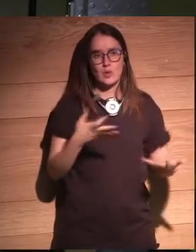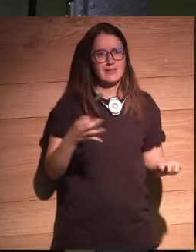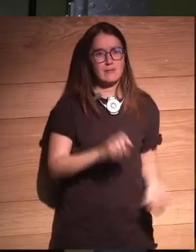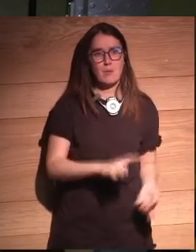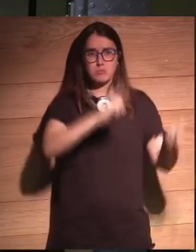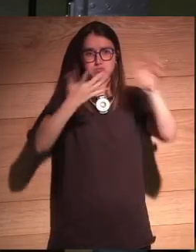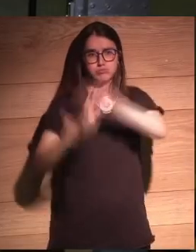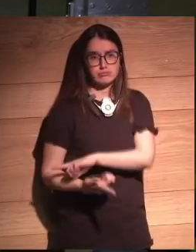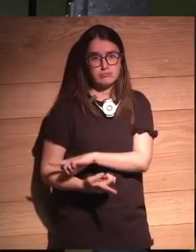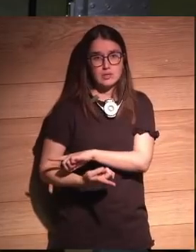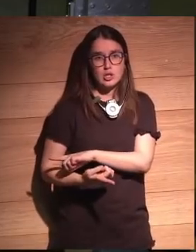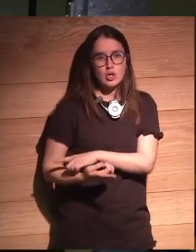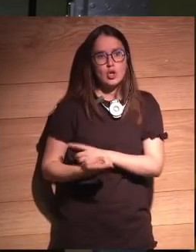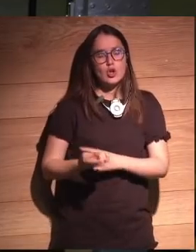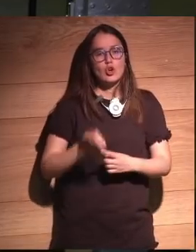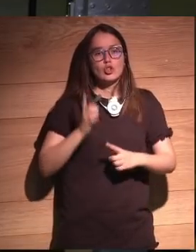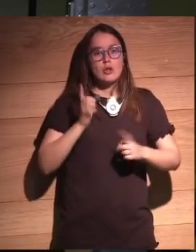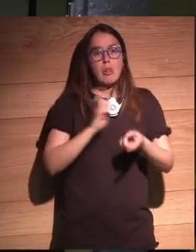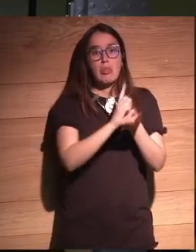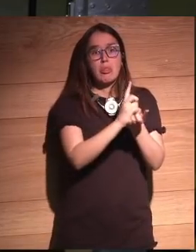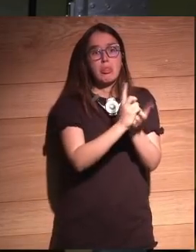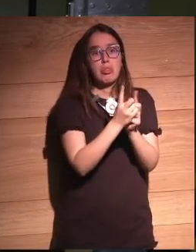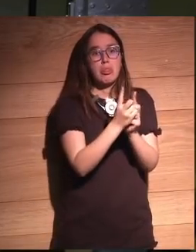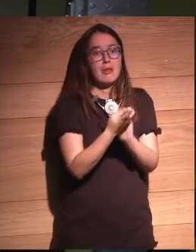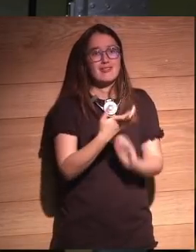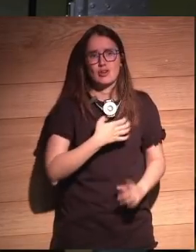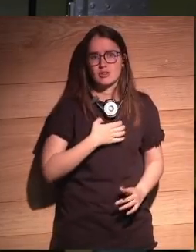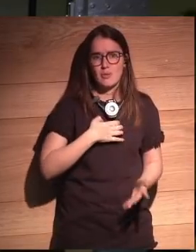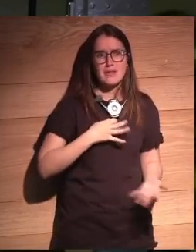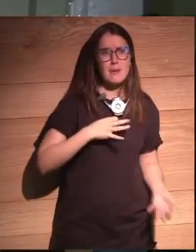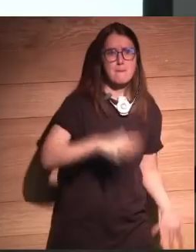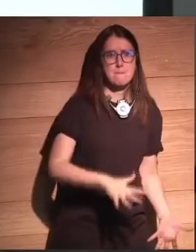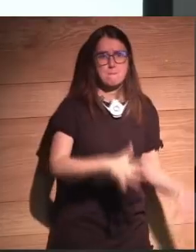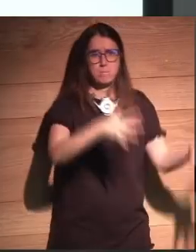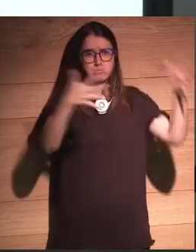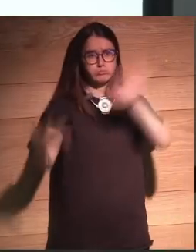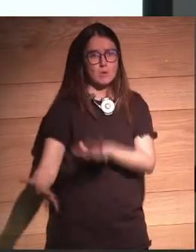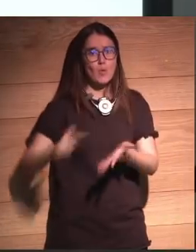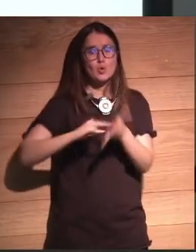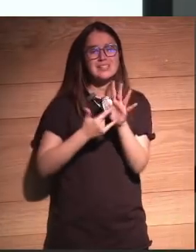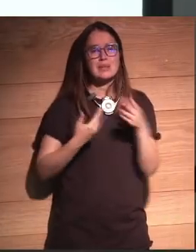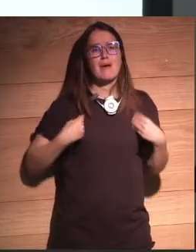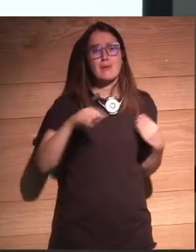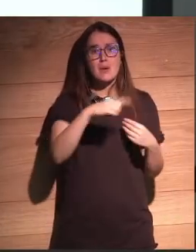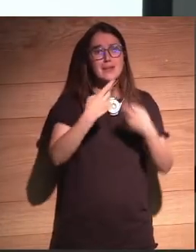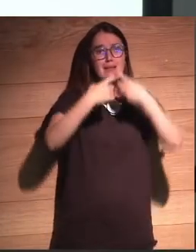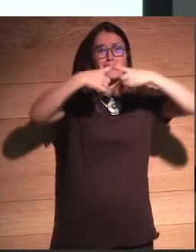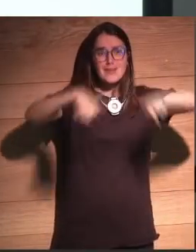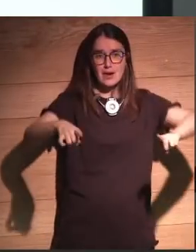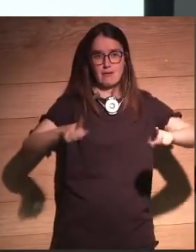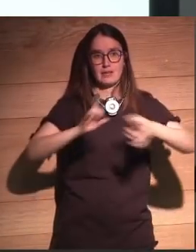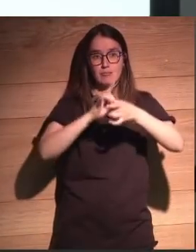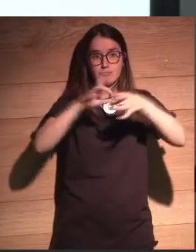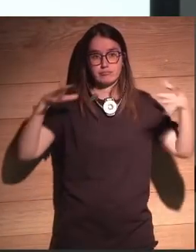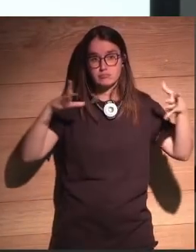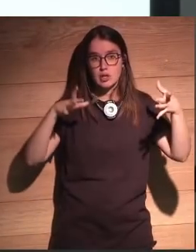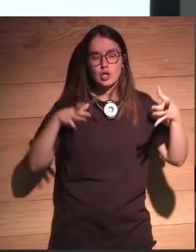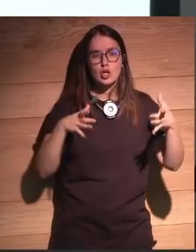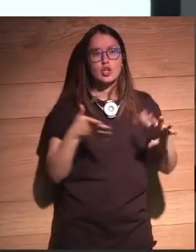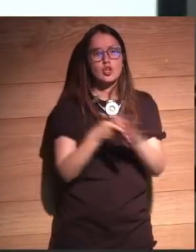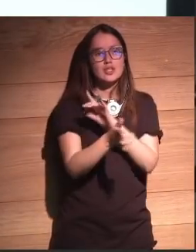No podemos simplemente hacer pequeños cambios. Tiene que haber un sistema de vivienda distinto. Y no